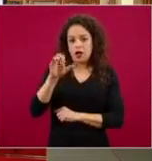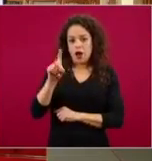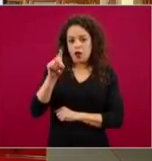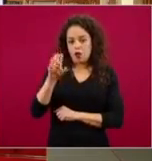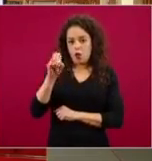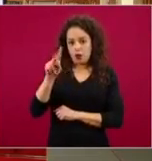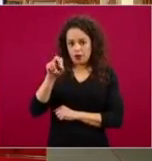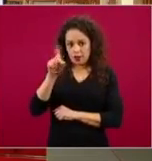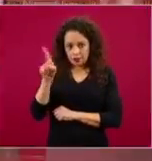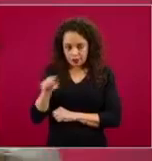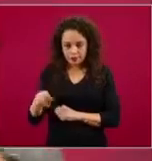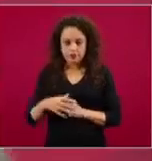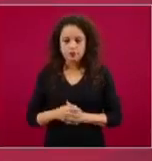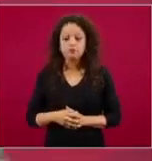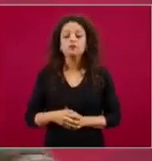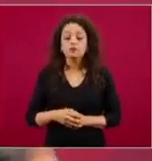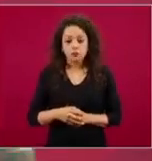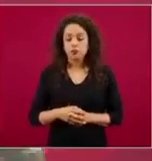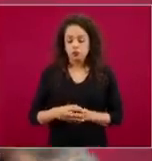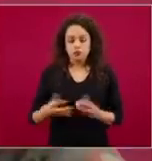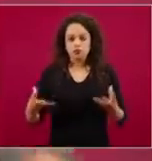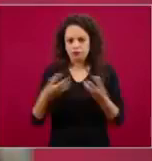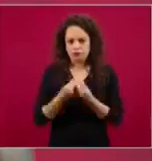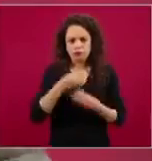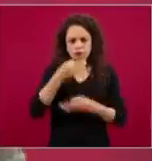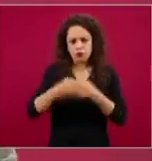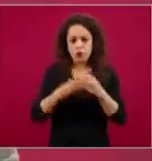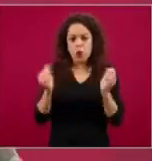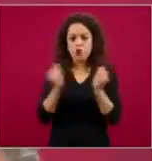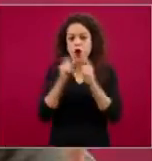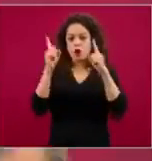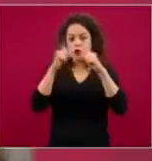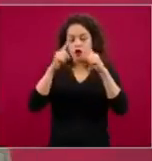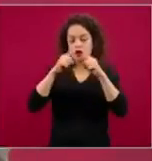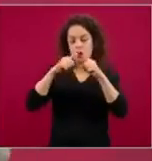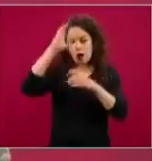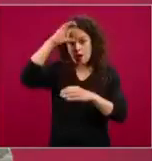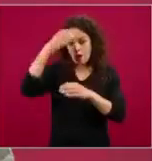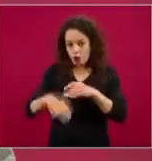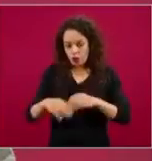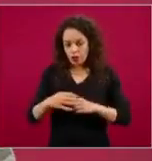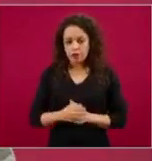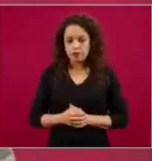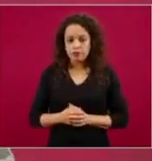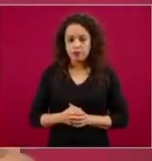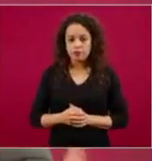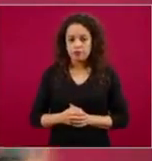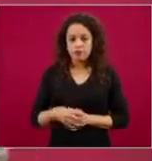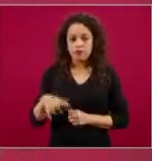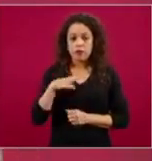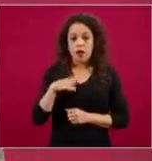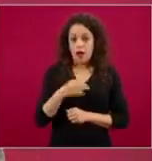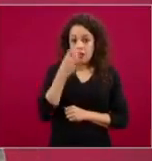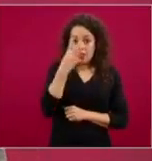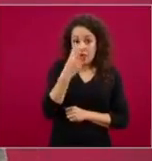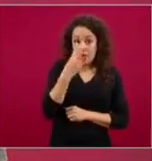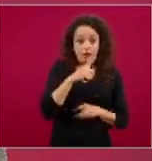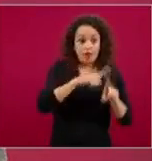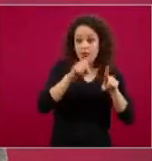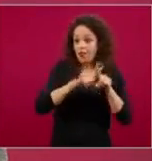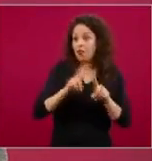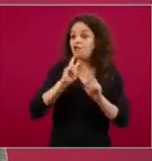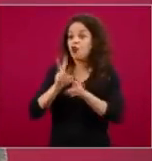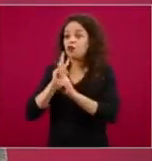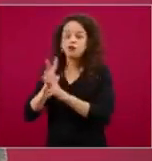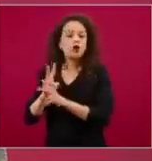católica, de manera organizada. No crean que a los jerarcas católicos les llegan 3 voces dispersas, estamos organizados.